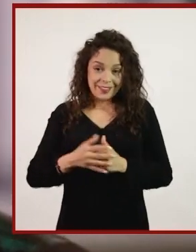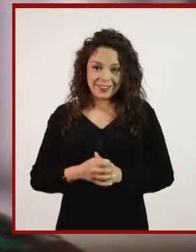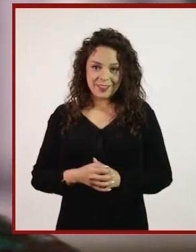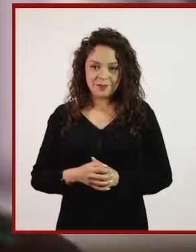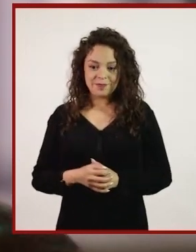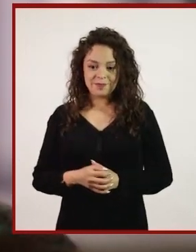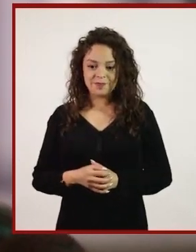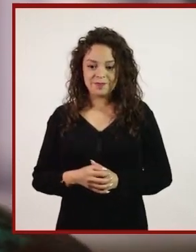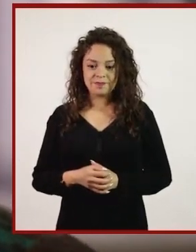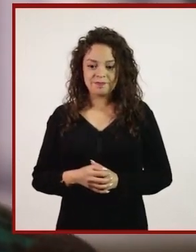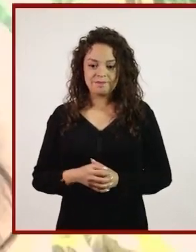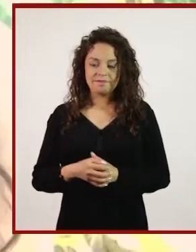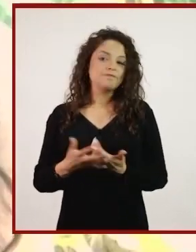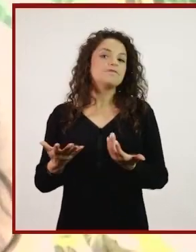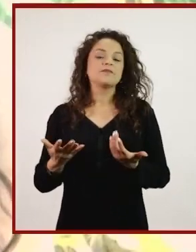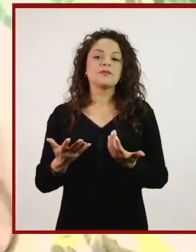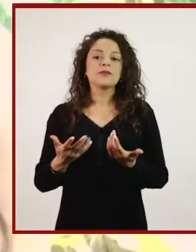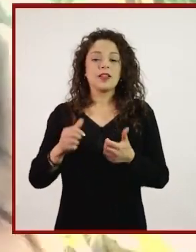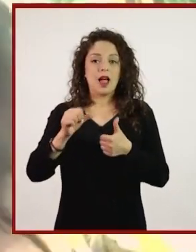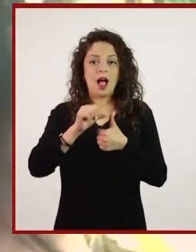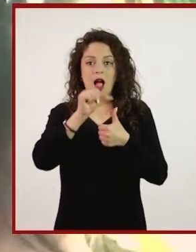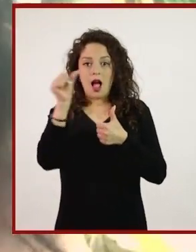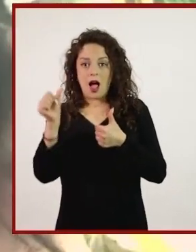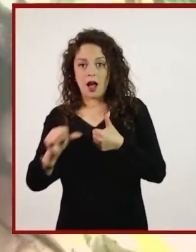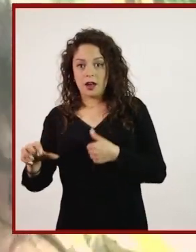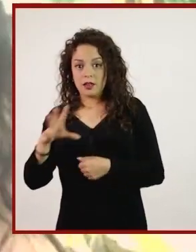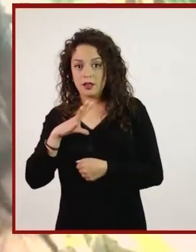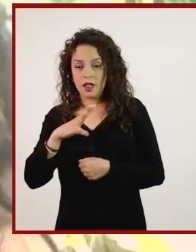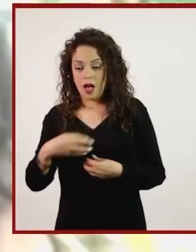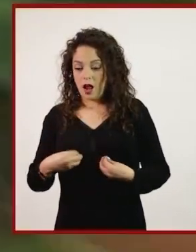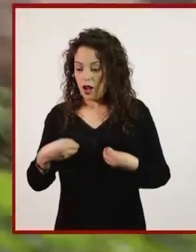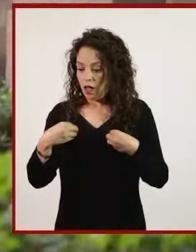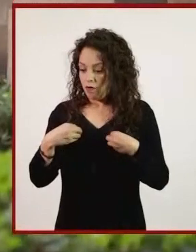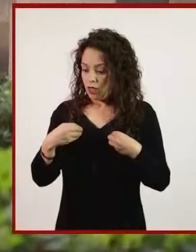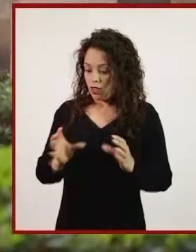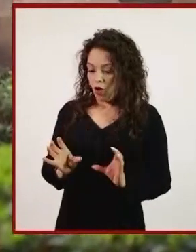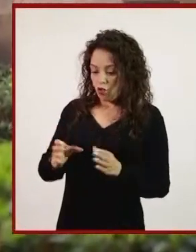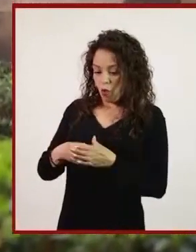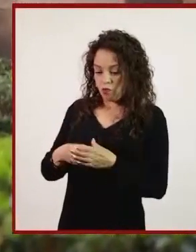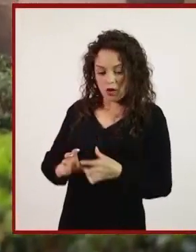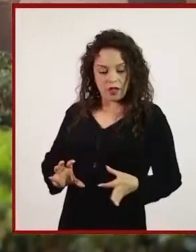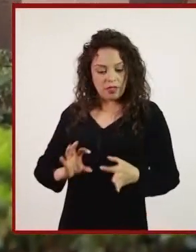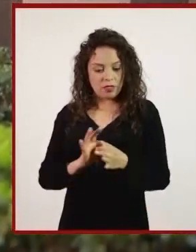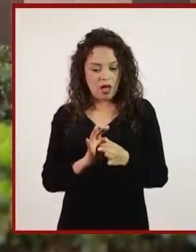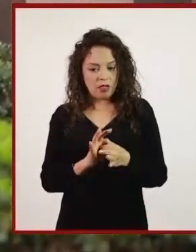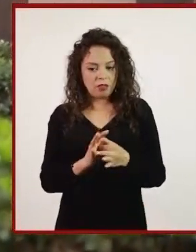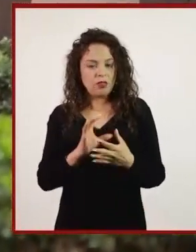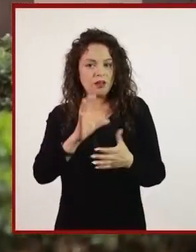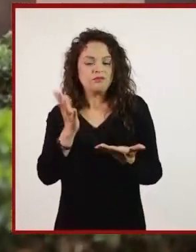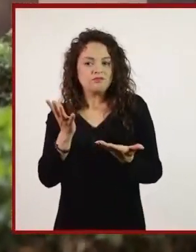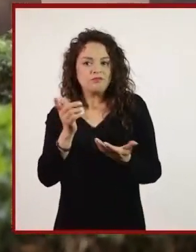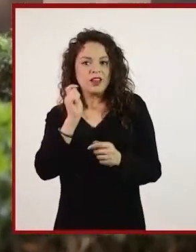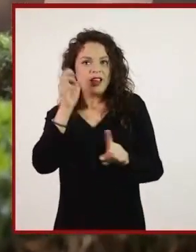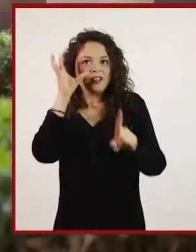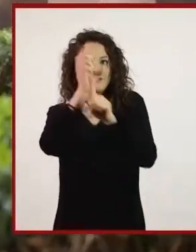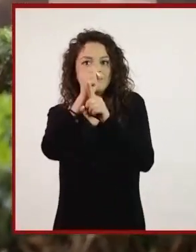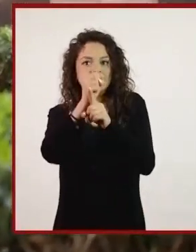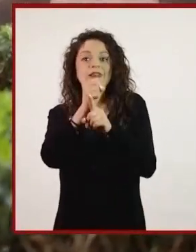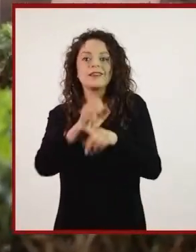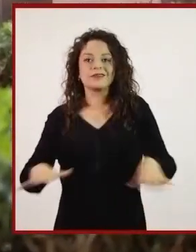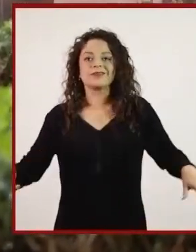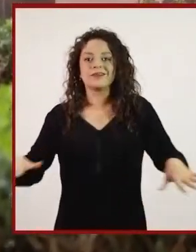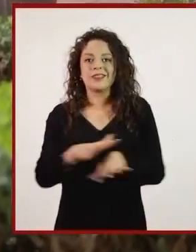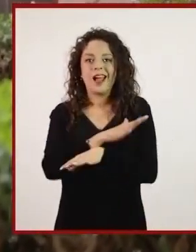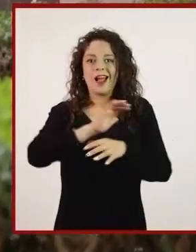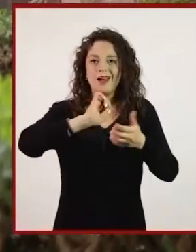Perfecto, María. Muchísimas gracias. No, sí, gracias a ustedes. Qué placer. El propósito del arte que interviene la vida